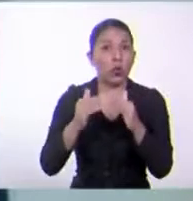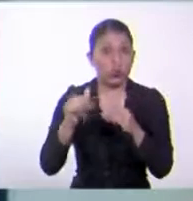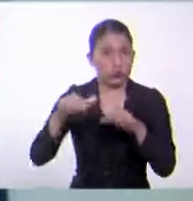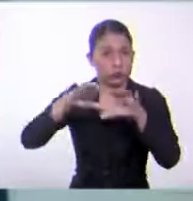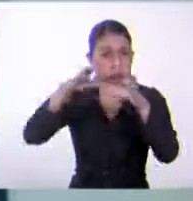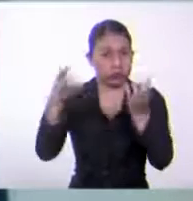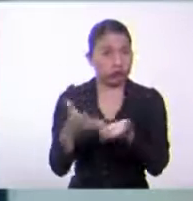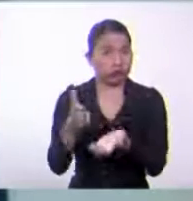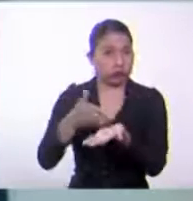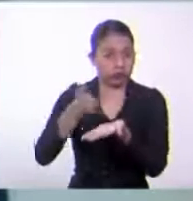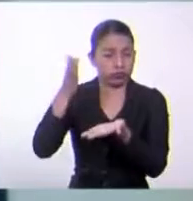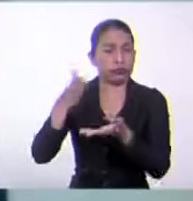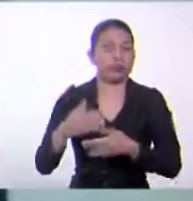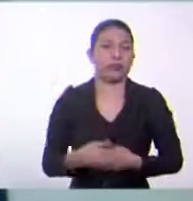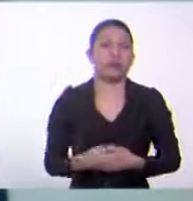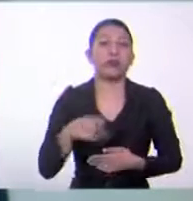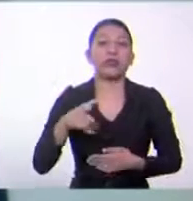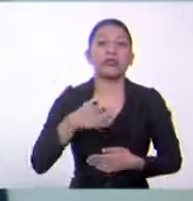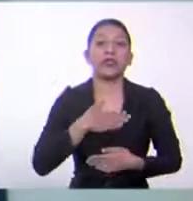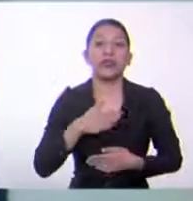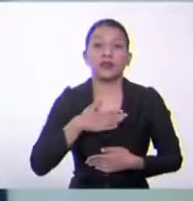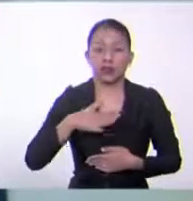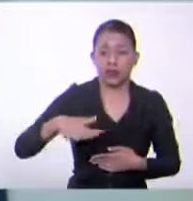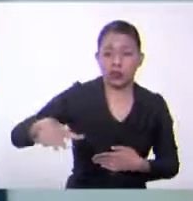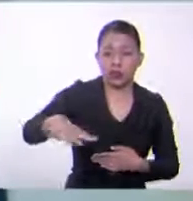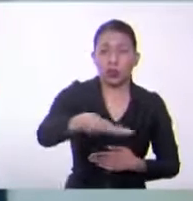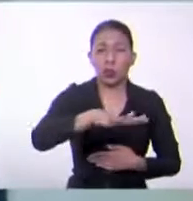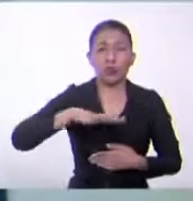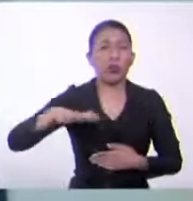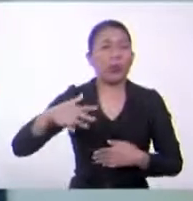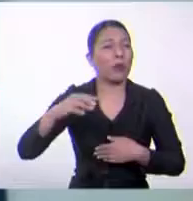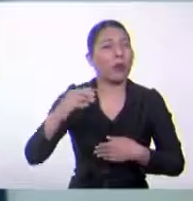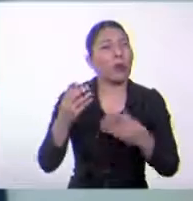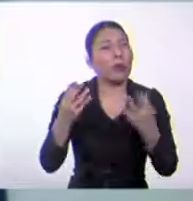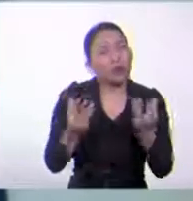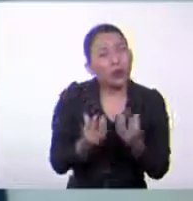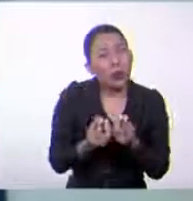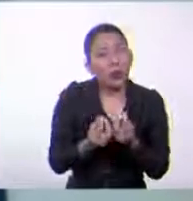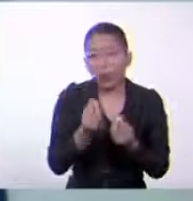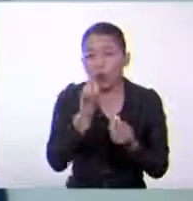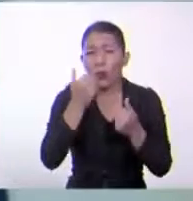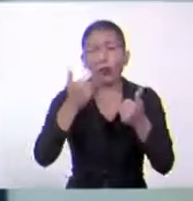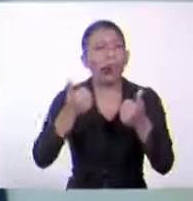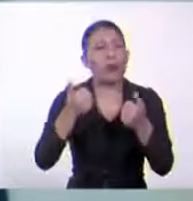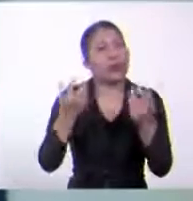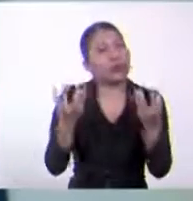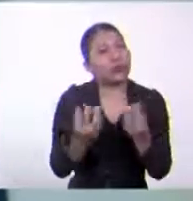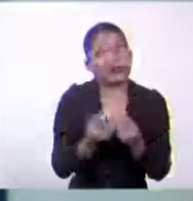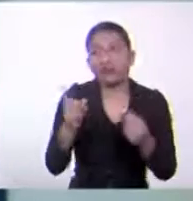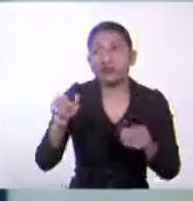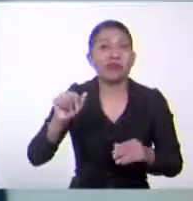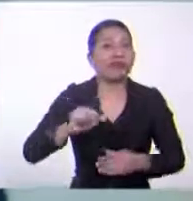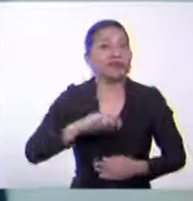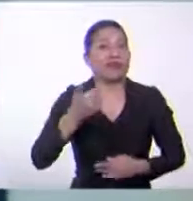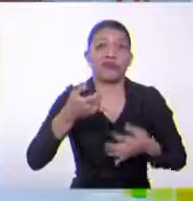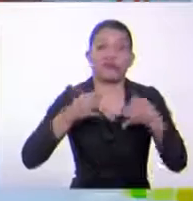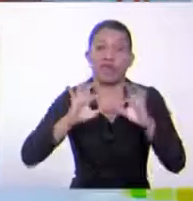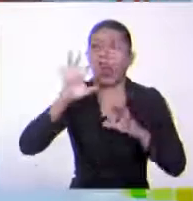Y esto se debe a que viven en ambientes con pocos nutrientes, por lo tanto deben de adquirirlos de otra manera